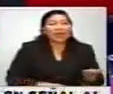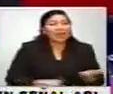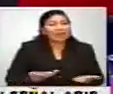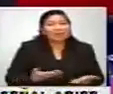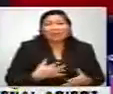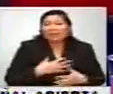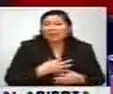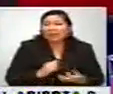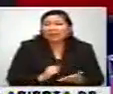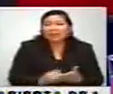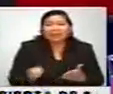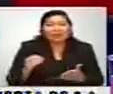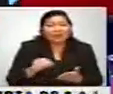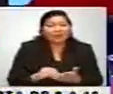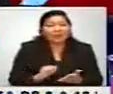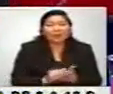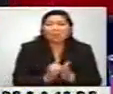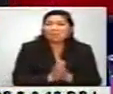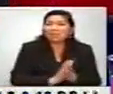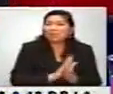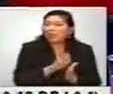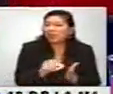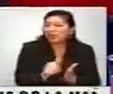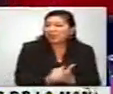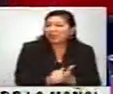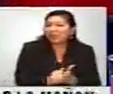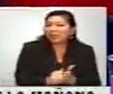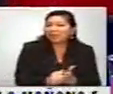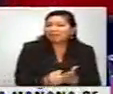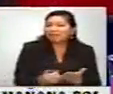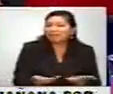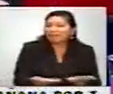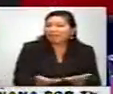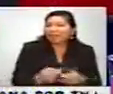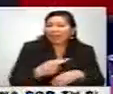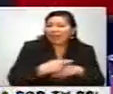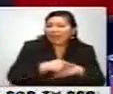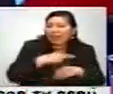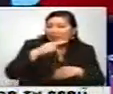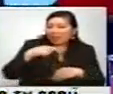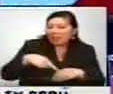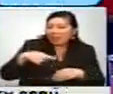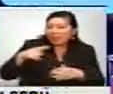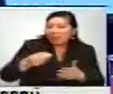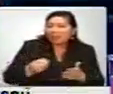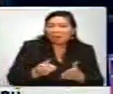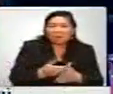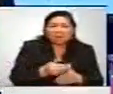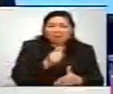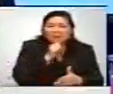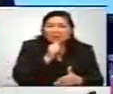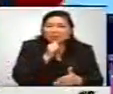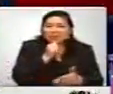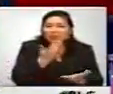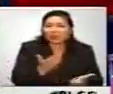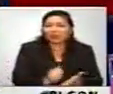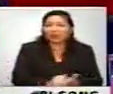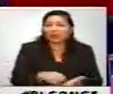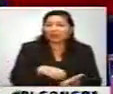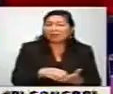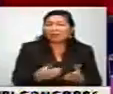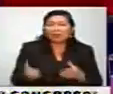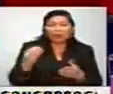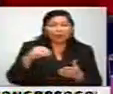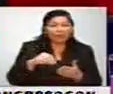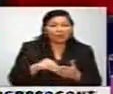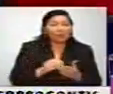sin intereses que confluyan en el beneficio de toda la región, que son más bien regionales los intereses antes que particulares de ciudades,